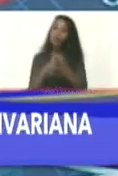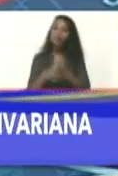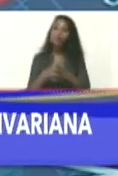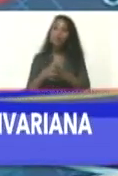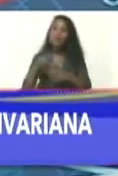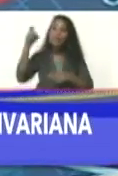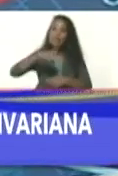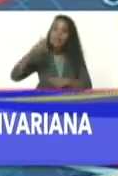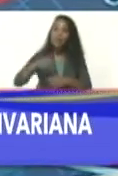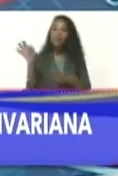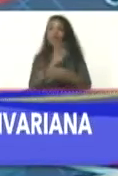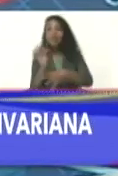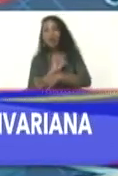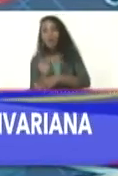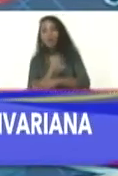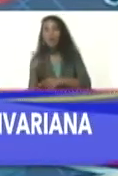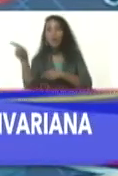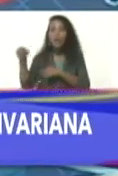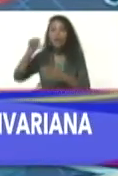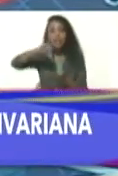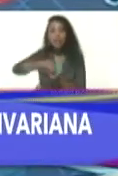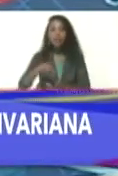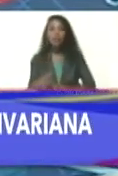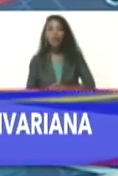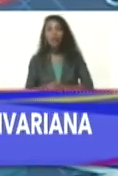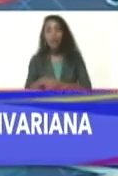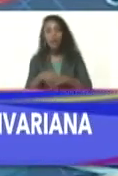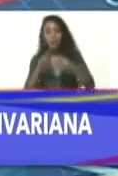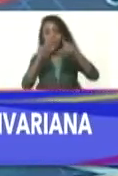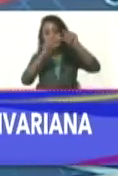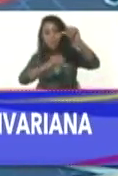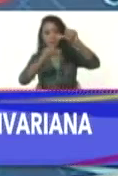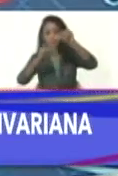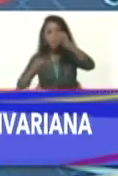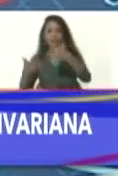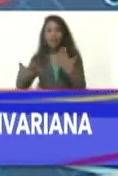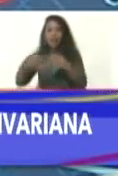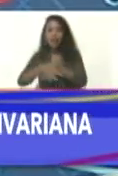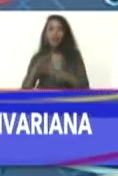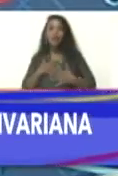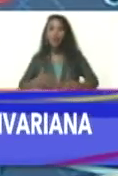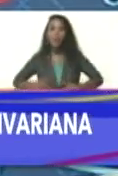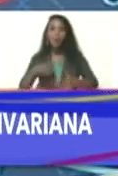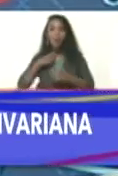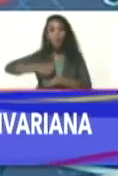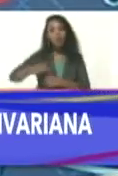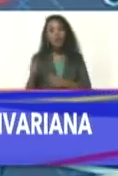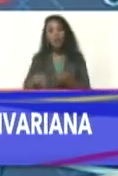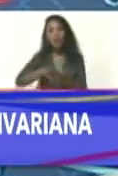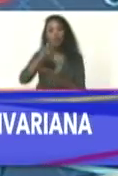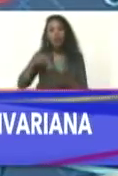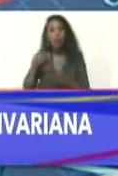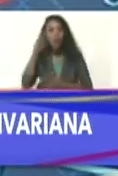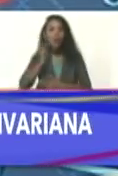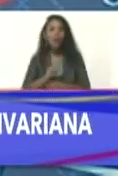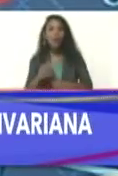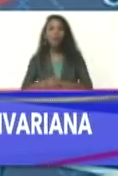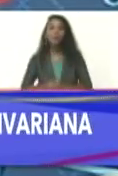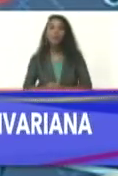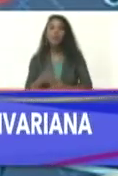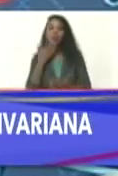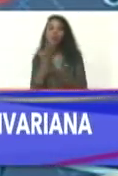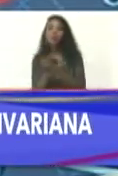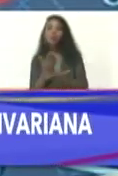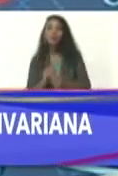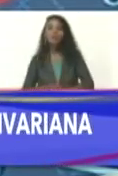necesarios para el funcionamiento de este centro de diagnóstico integral del Cuerpo de Policía Nacional Bolivariana, me